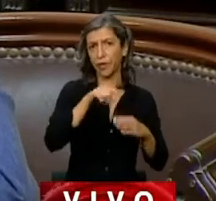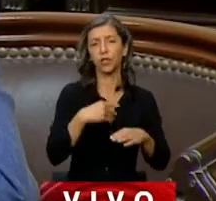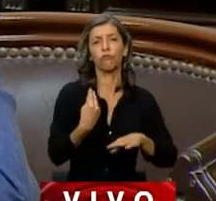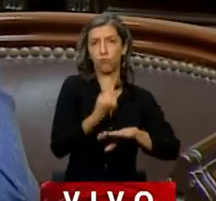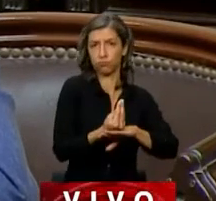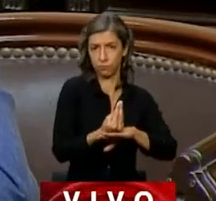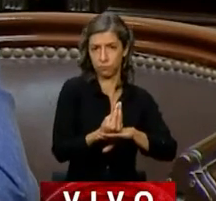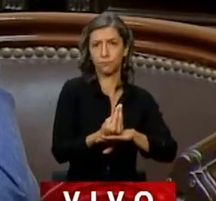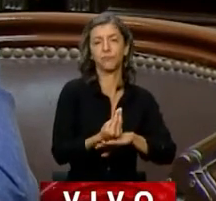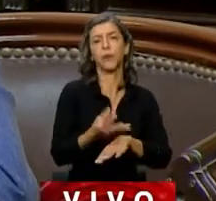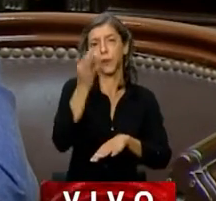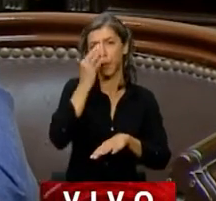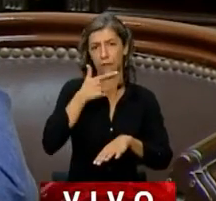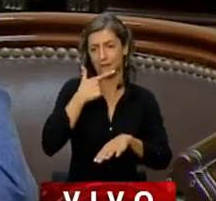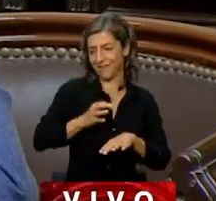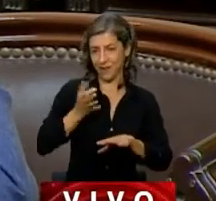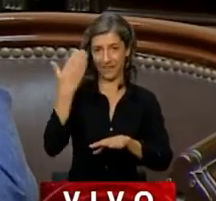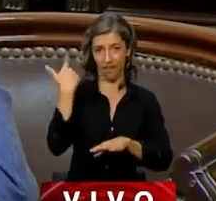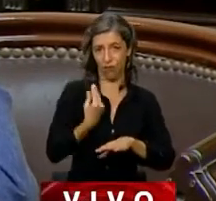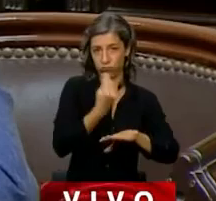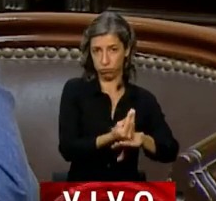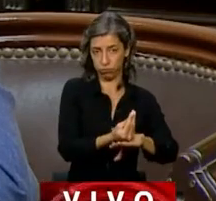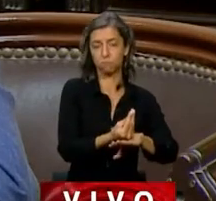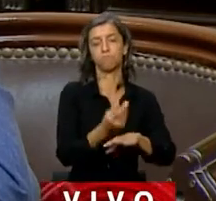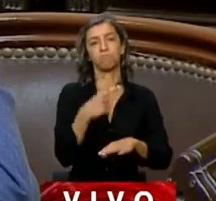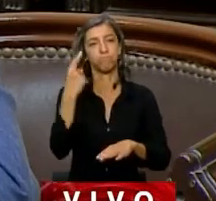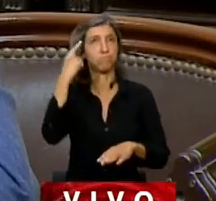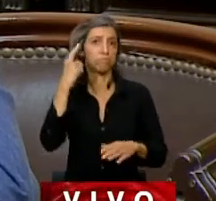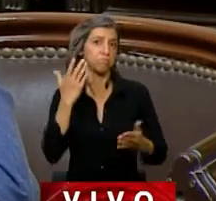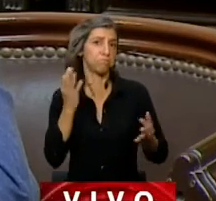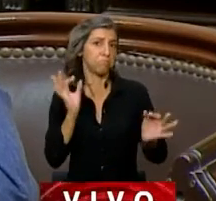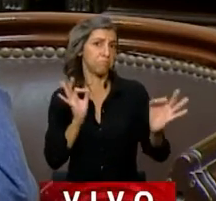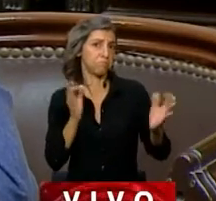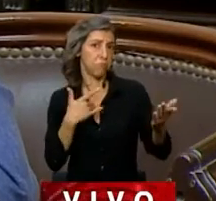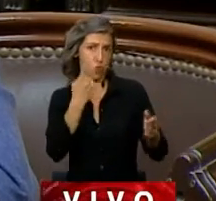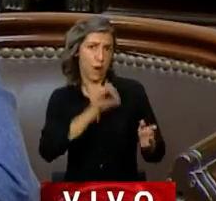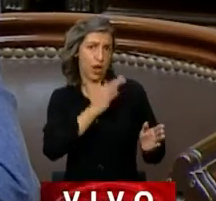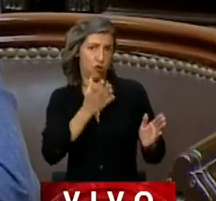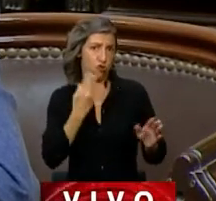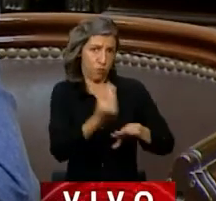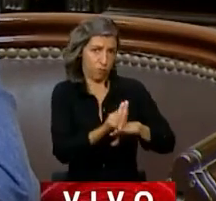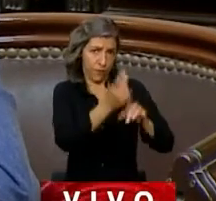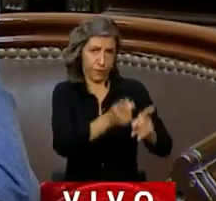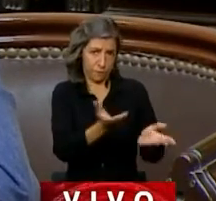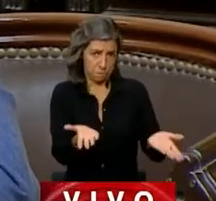pasado, con lo cual estamos hablando de prácticamente un año que está en funciones.